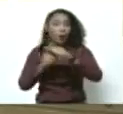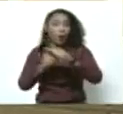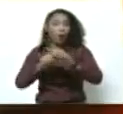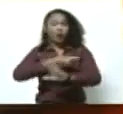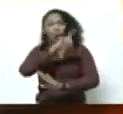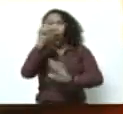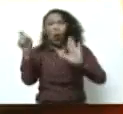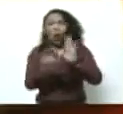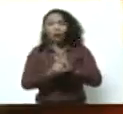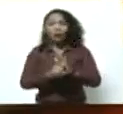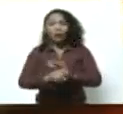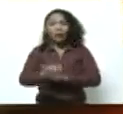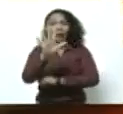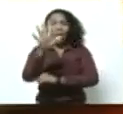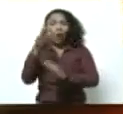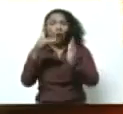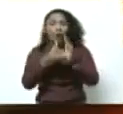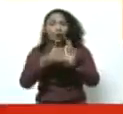total de